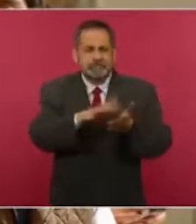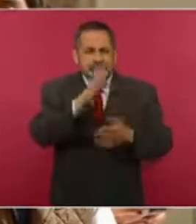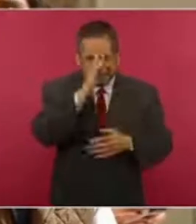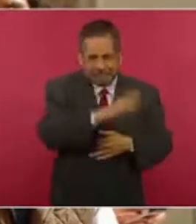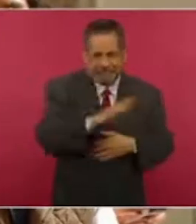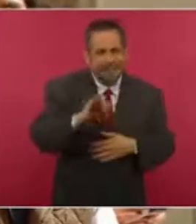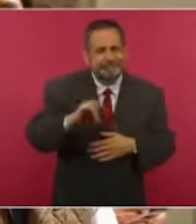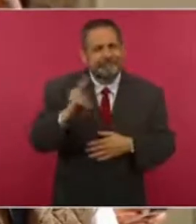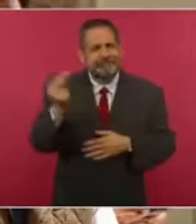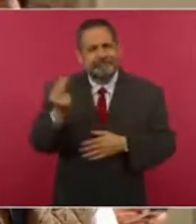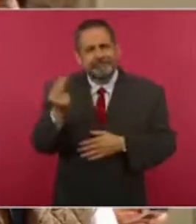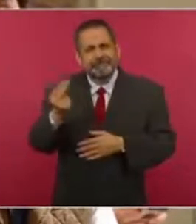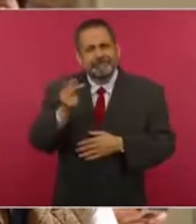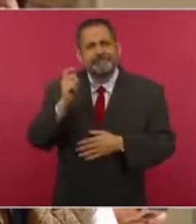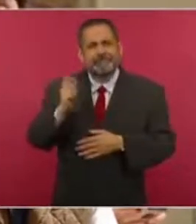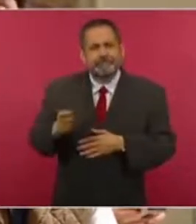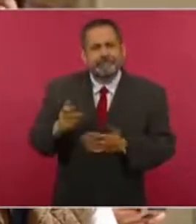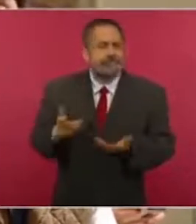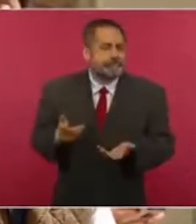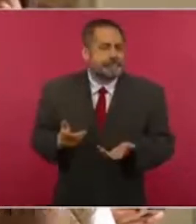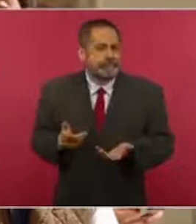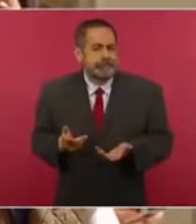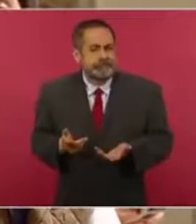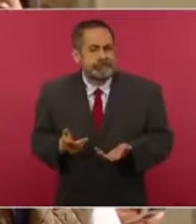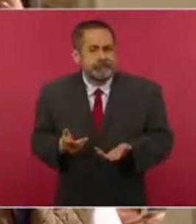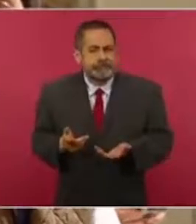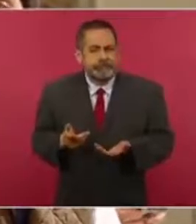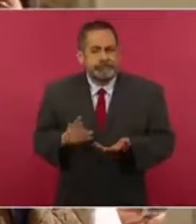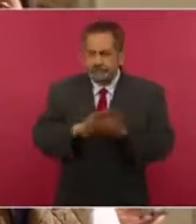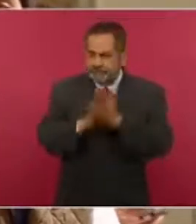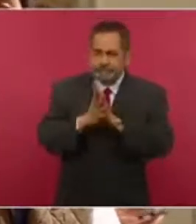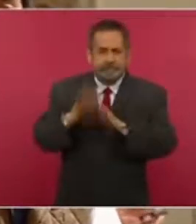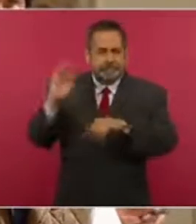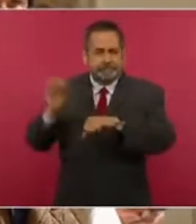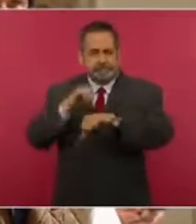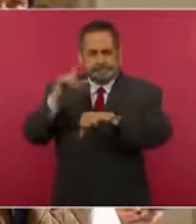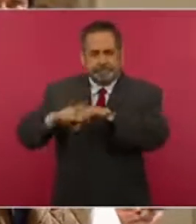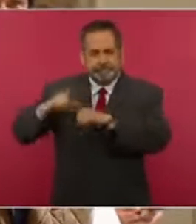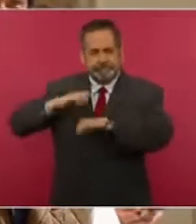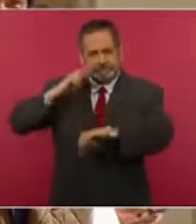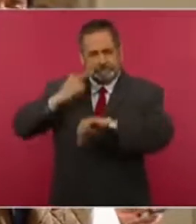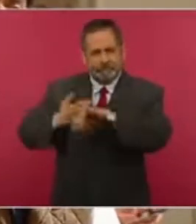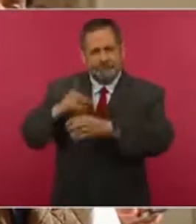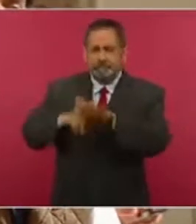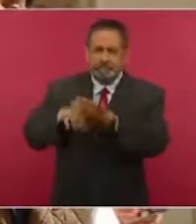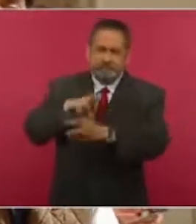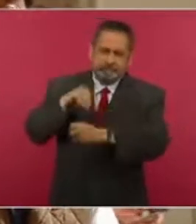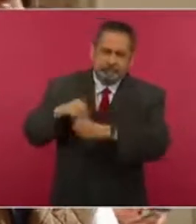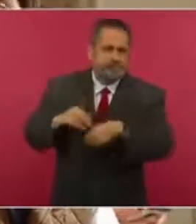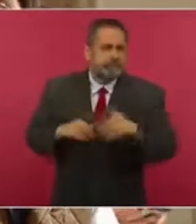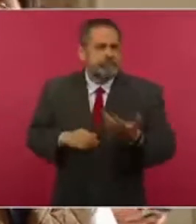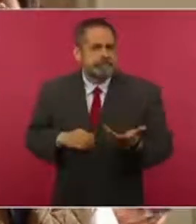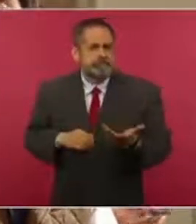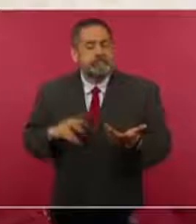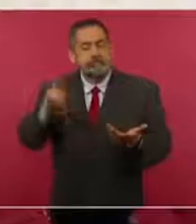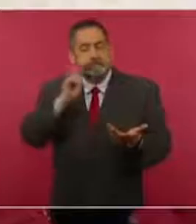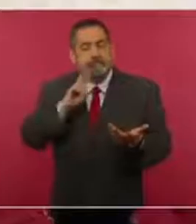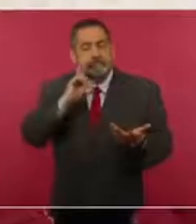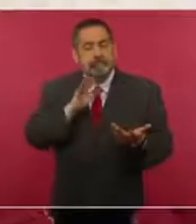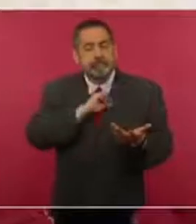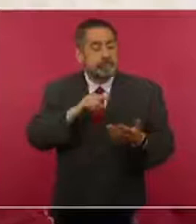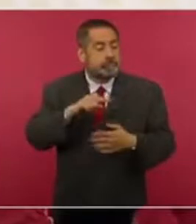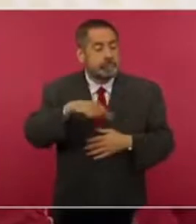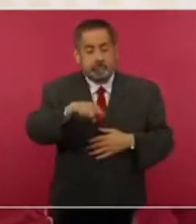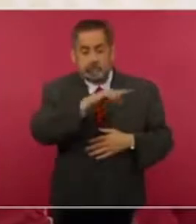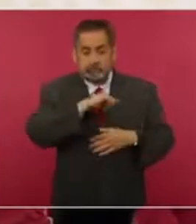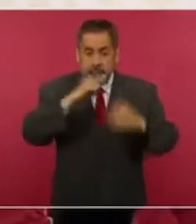se requeriría es que ya se federalice este sistema y también si se pudiera que estos egresados